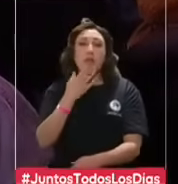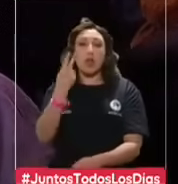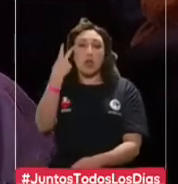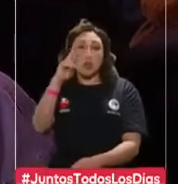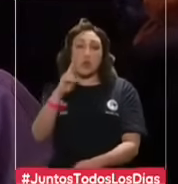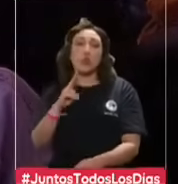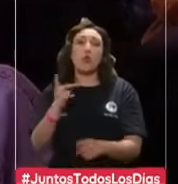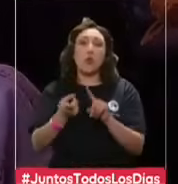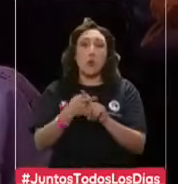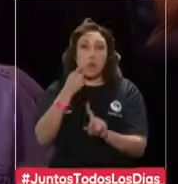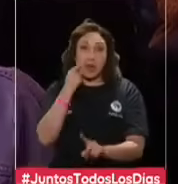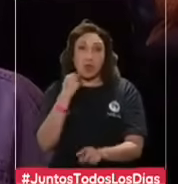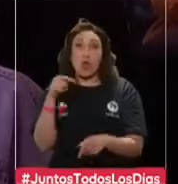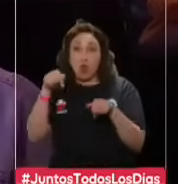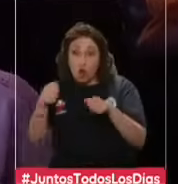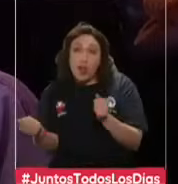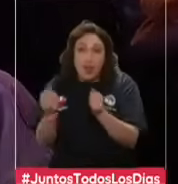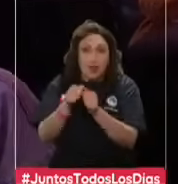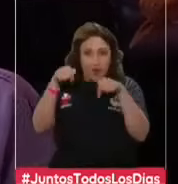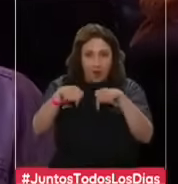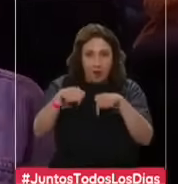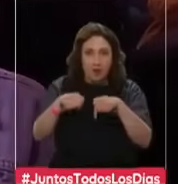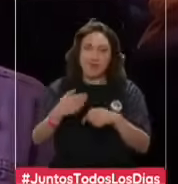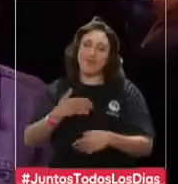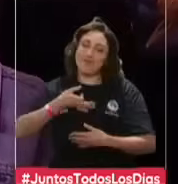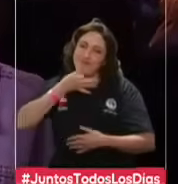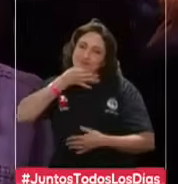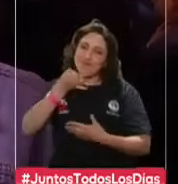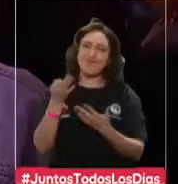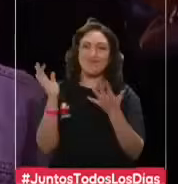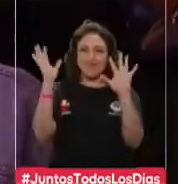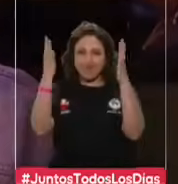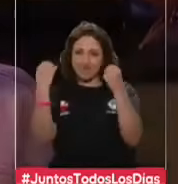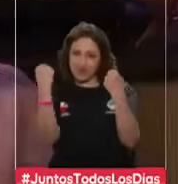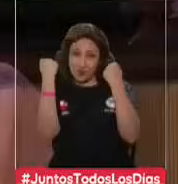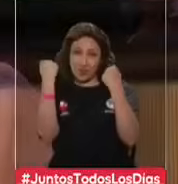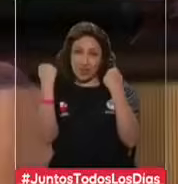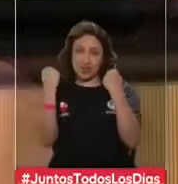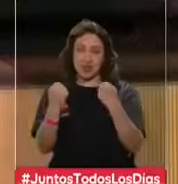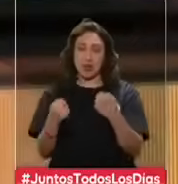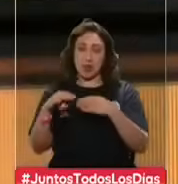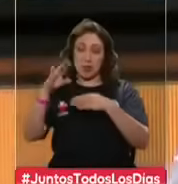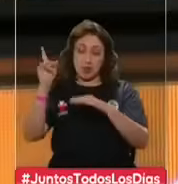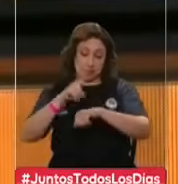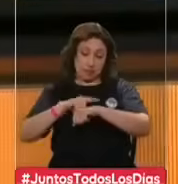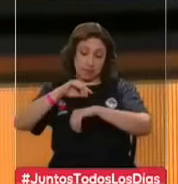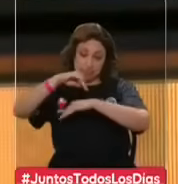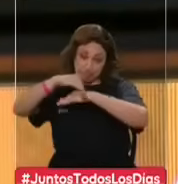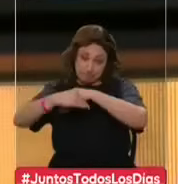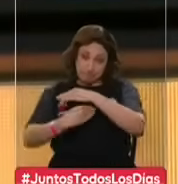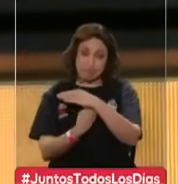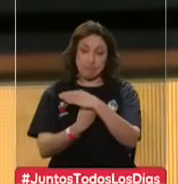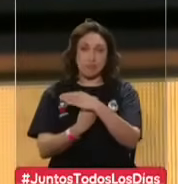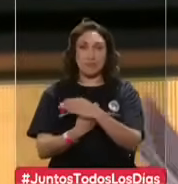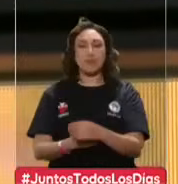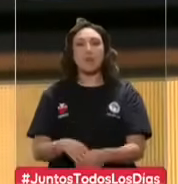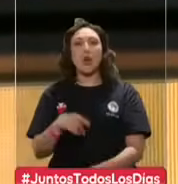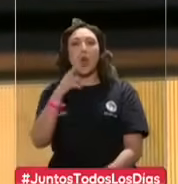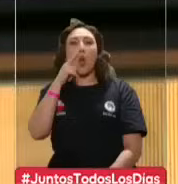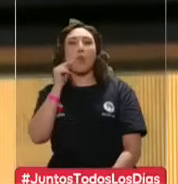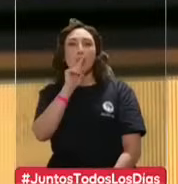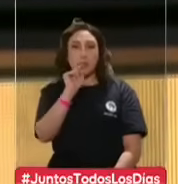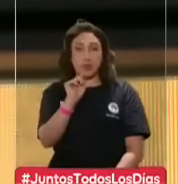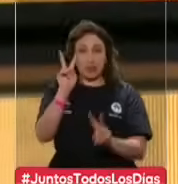nosotros, a quien también le damos un aplauso gigante por estar hoy día a esta hora de la noche acá. ¿Qué tan importante, Jennifer, ha sido el